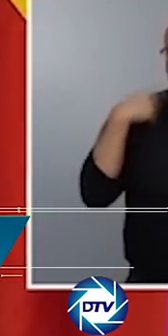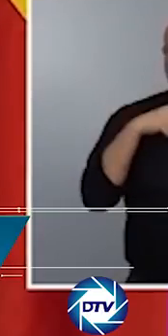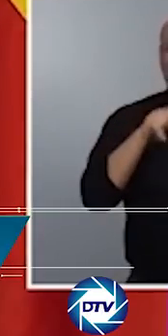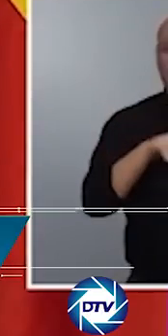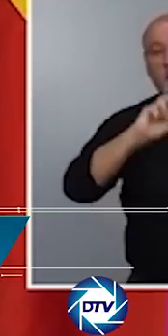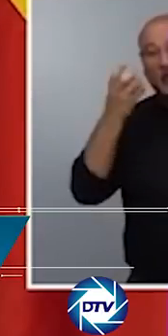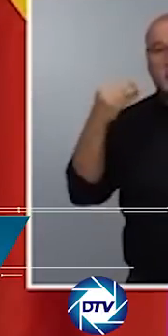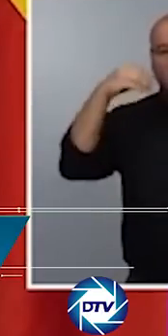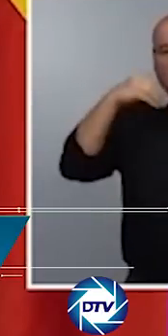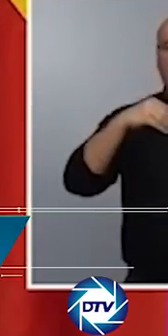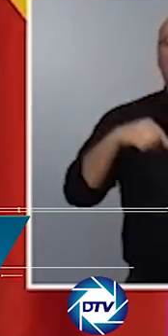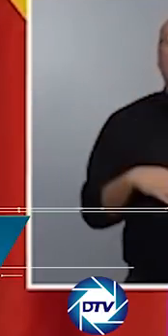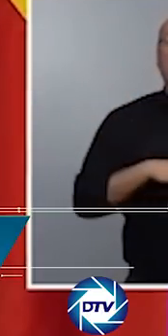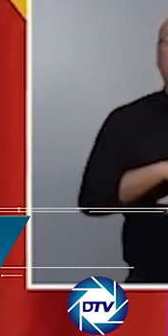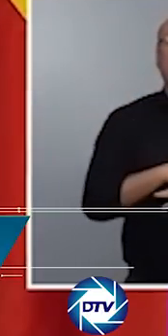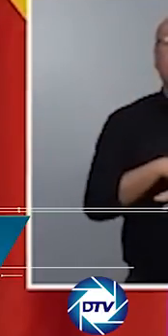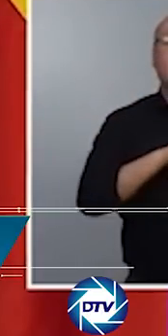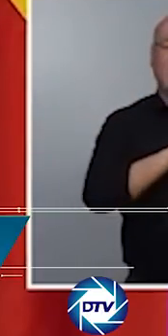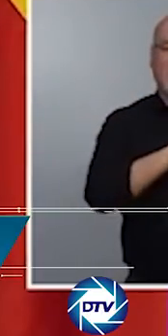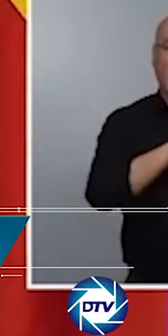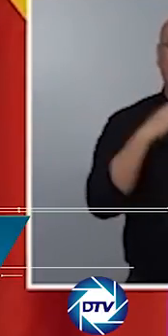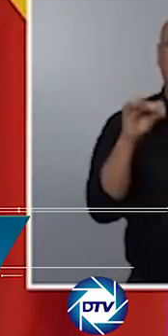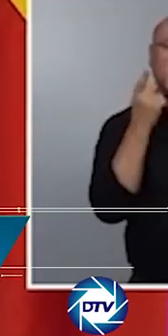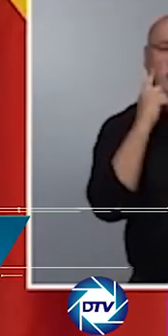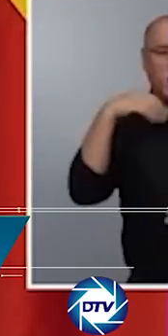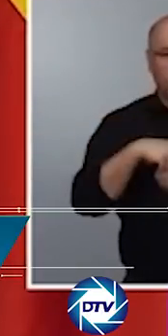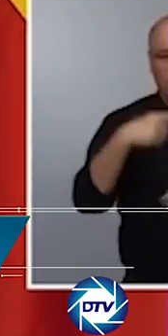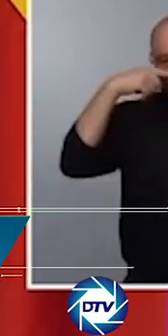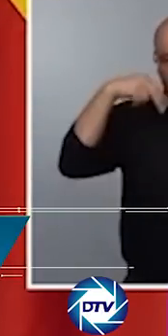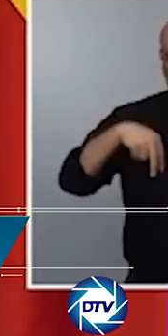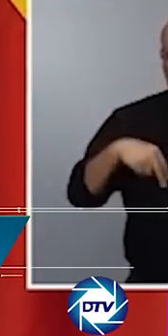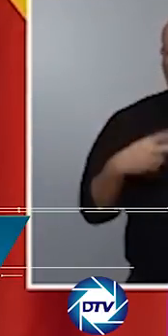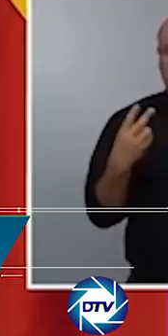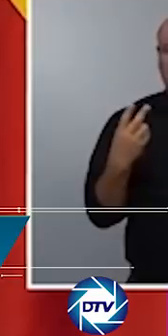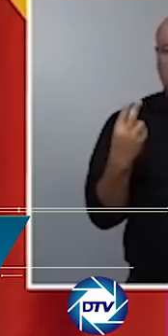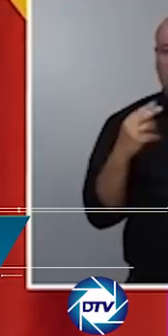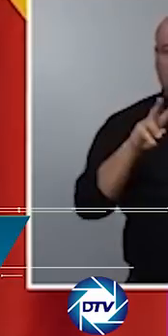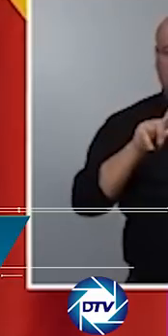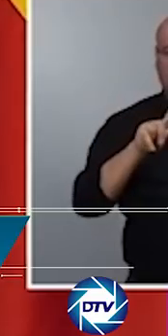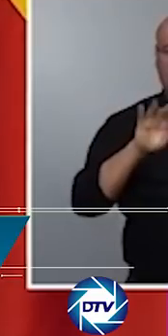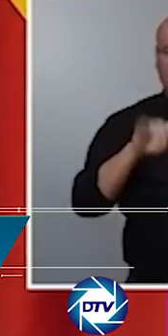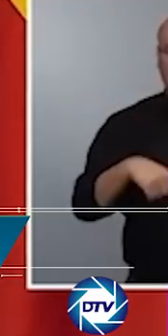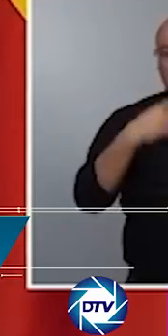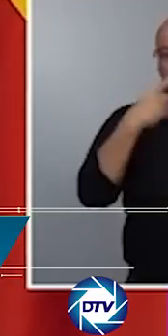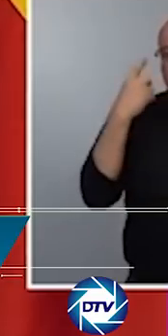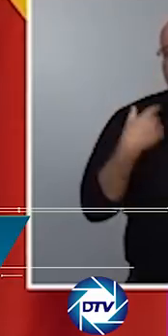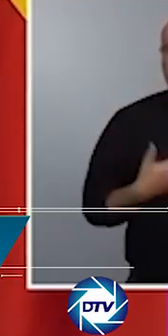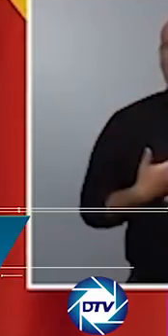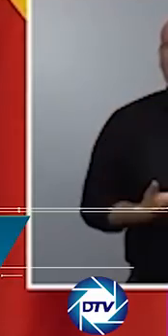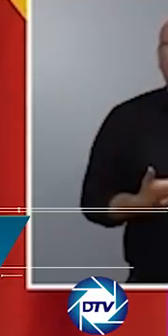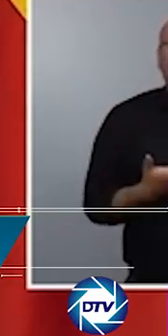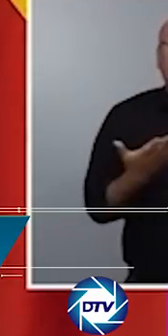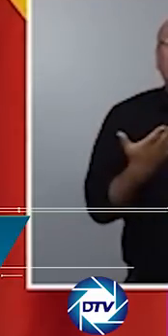Mediterráneo, movimientos, etcétera, militares, todos muy delicados, ¿vale? Y en estos momentos se nos comunica que determinados